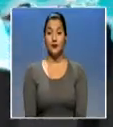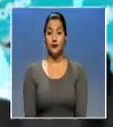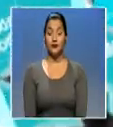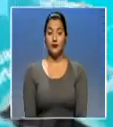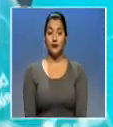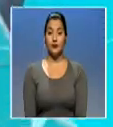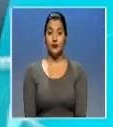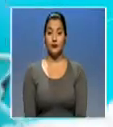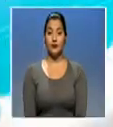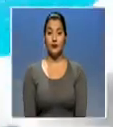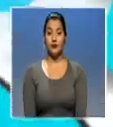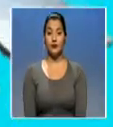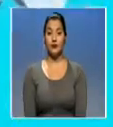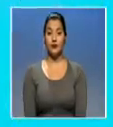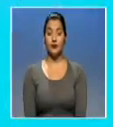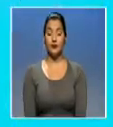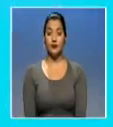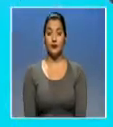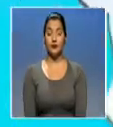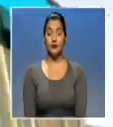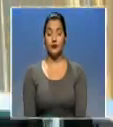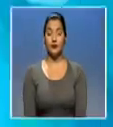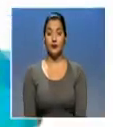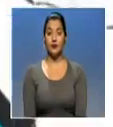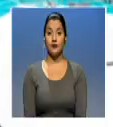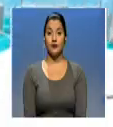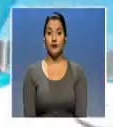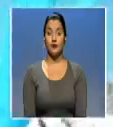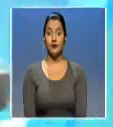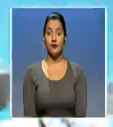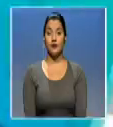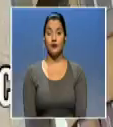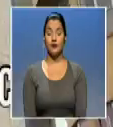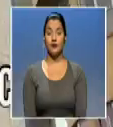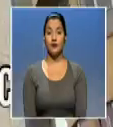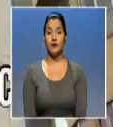Estudio